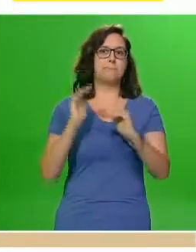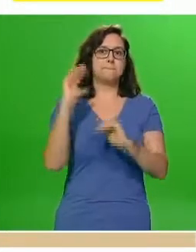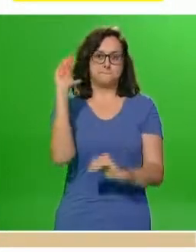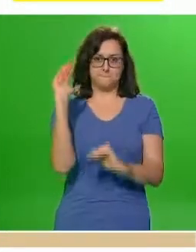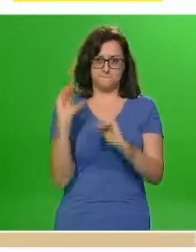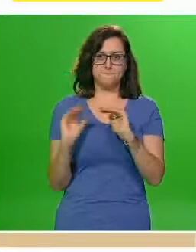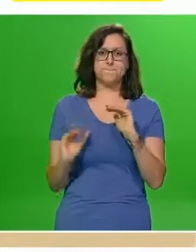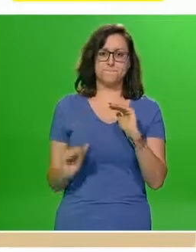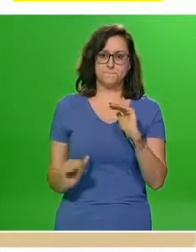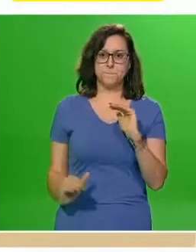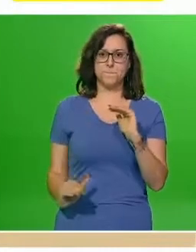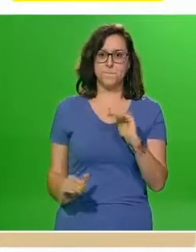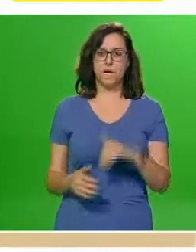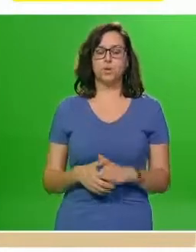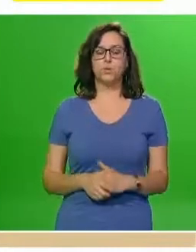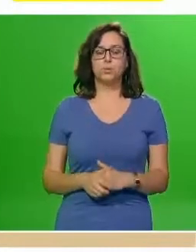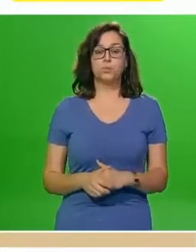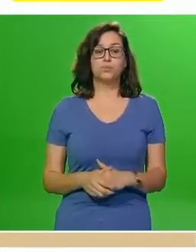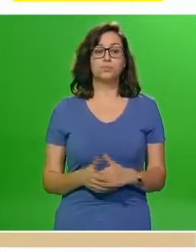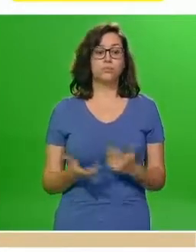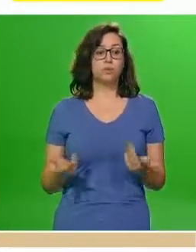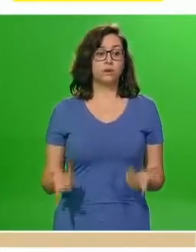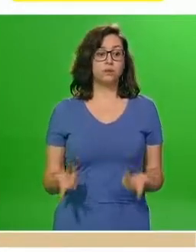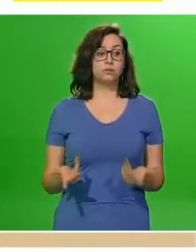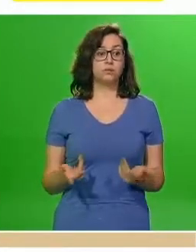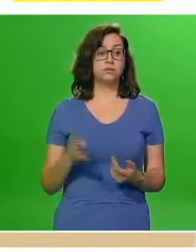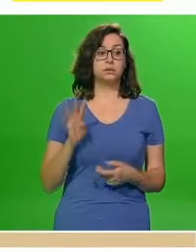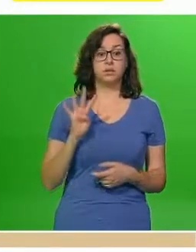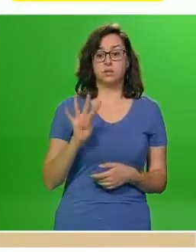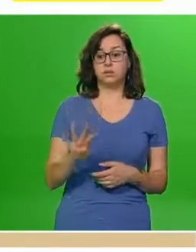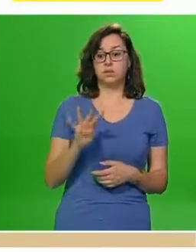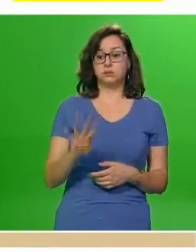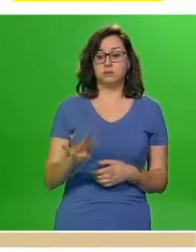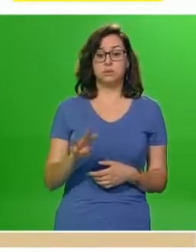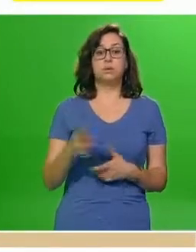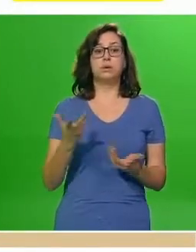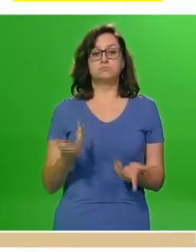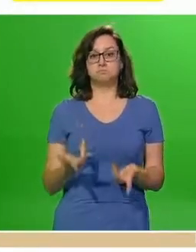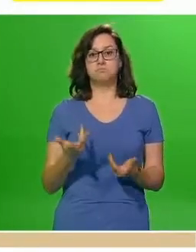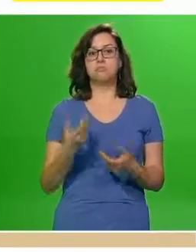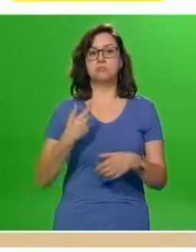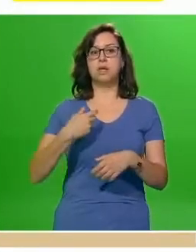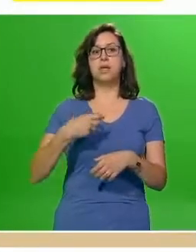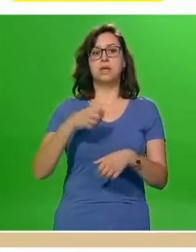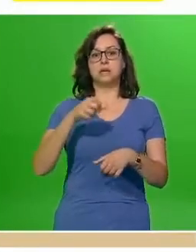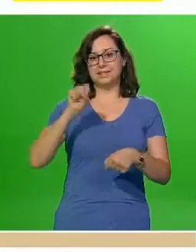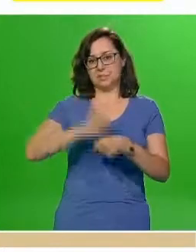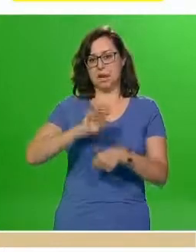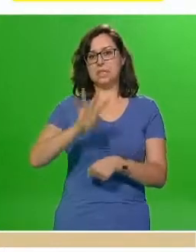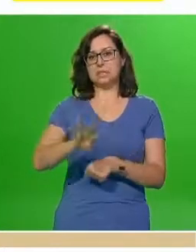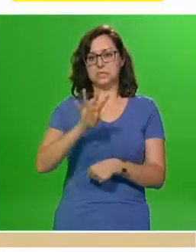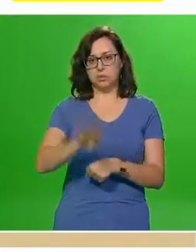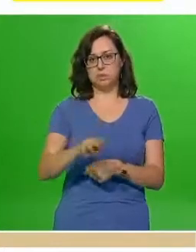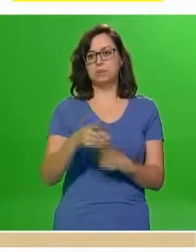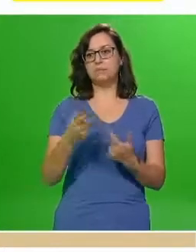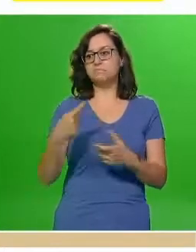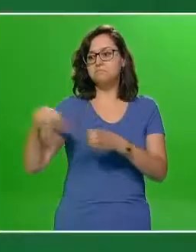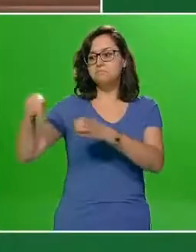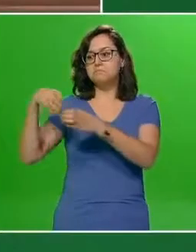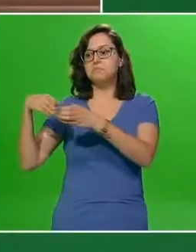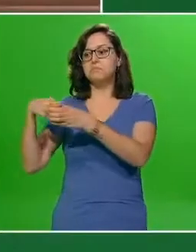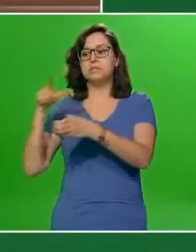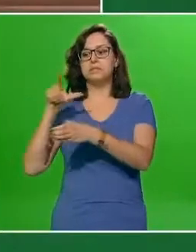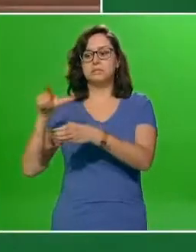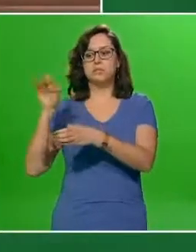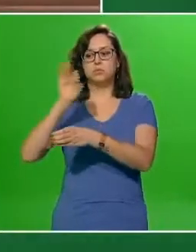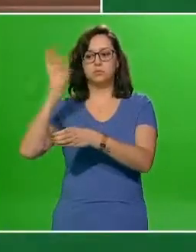semana epidemiológica 19 cerramos con este 17% de positividad. Eso quiere decir que